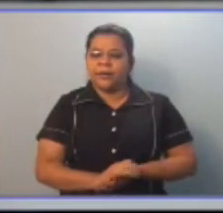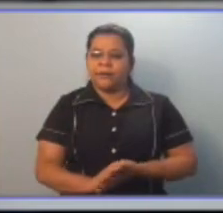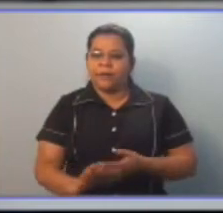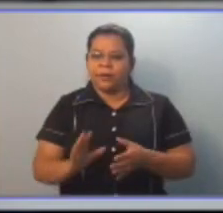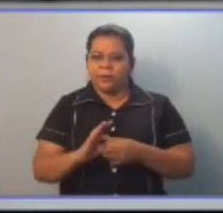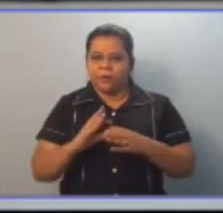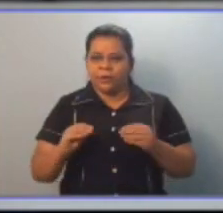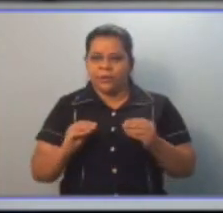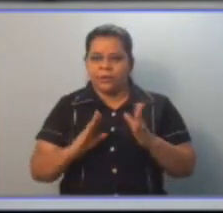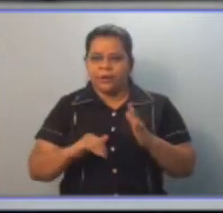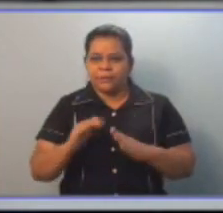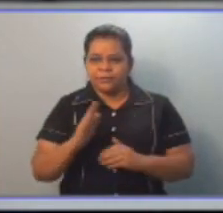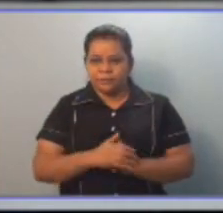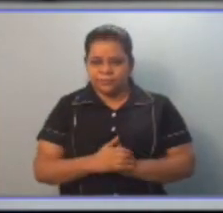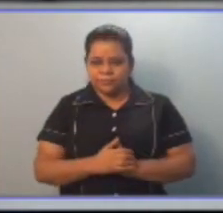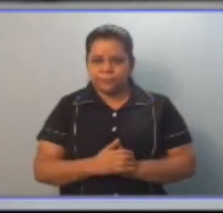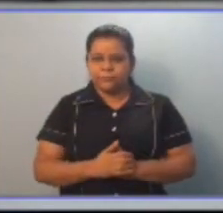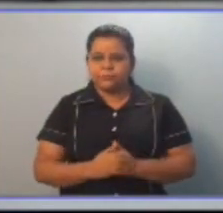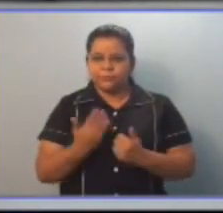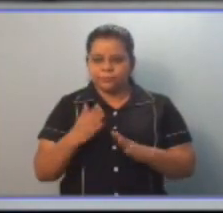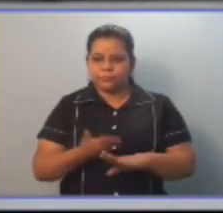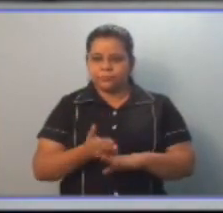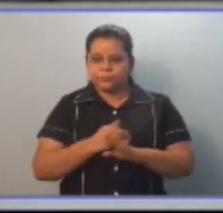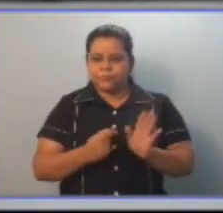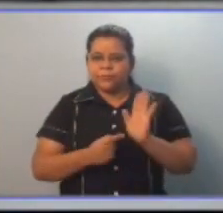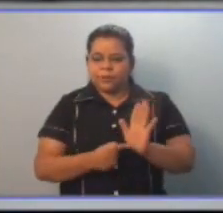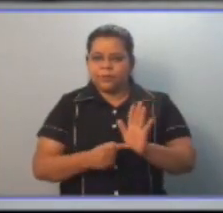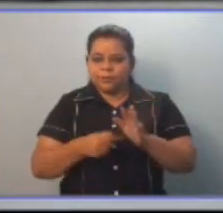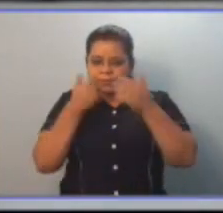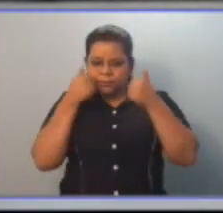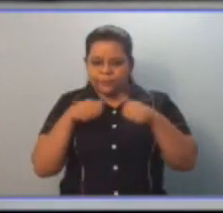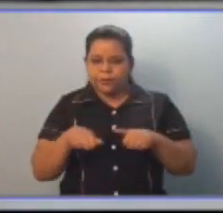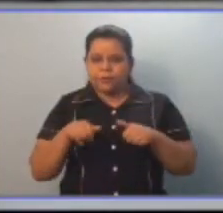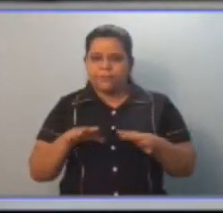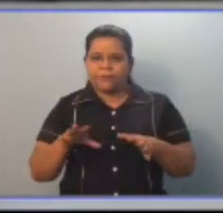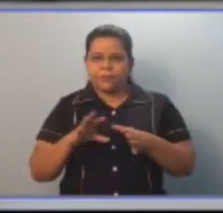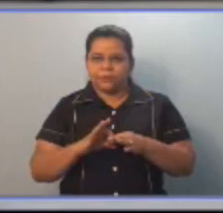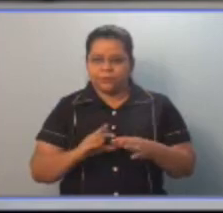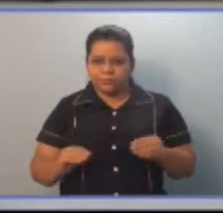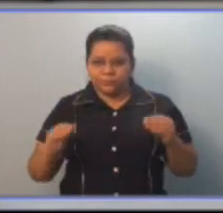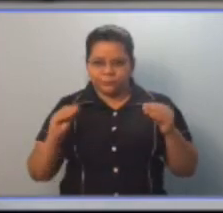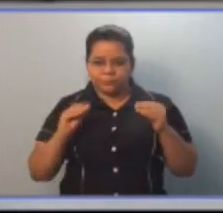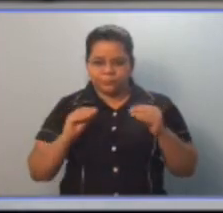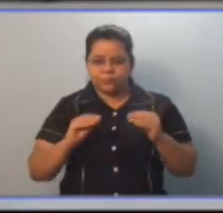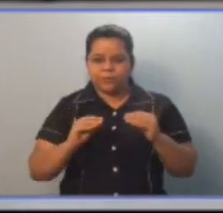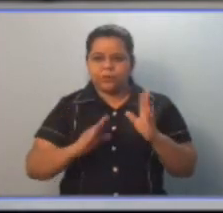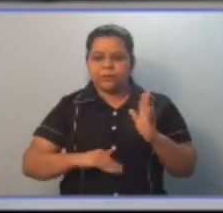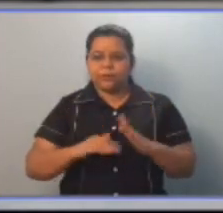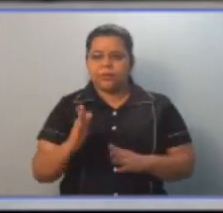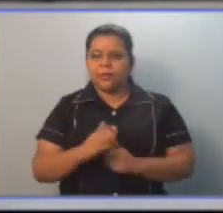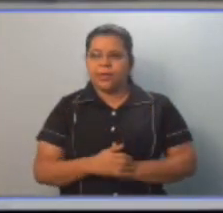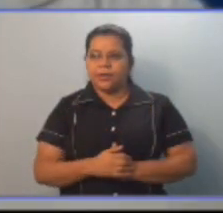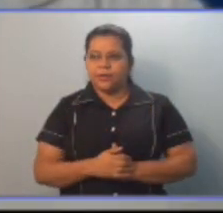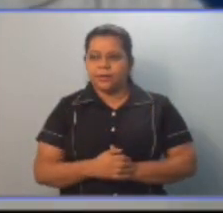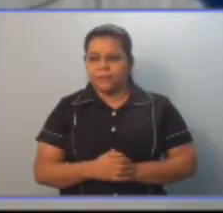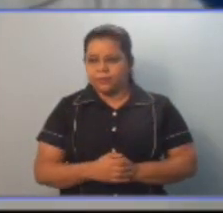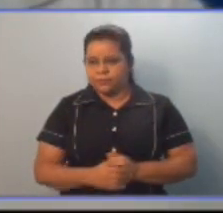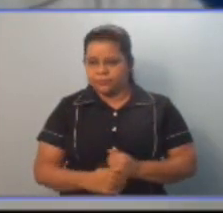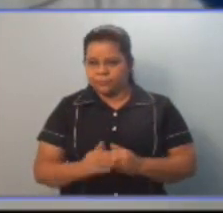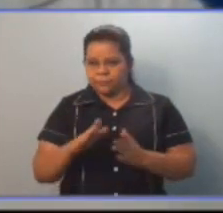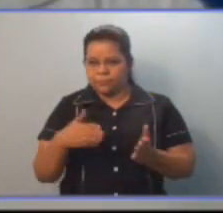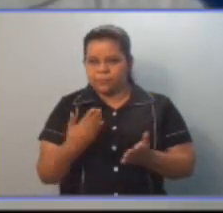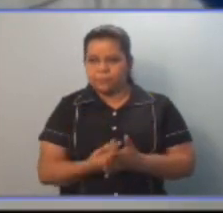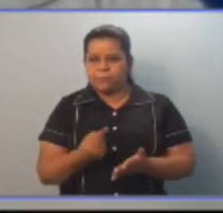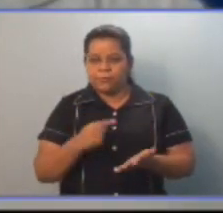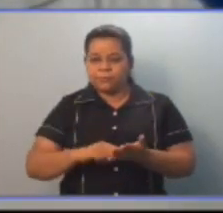autoridad precisamente en la que se debiera elucidar los diferentes casos. Tanto así que por eso es